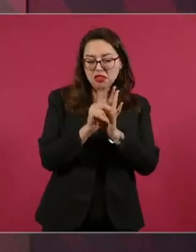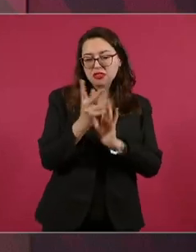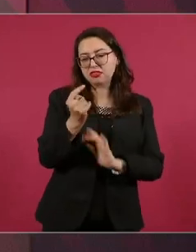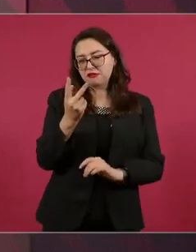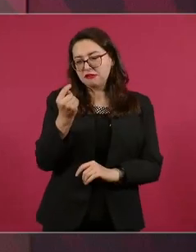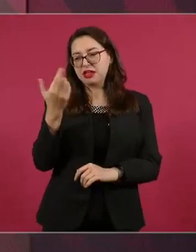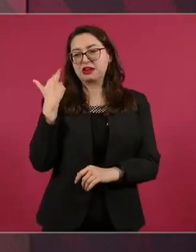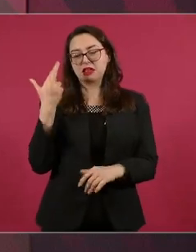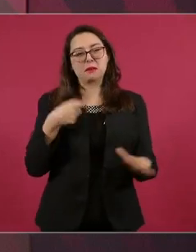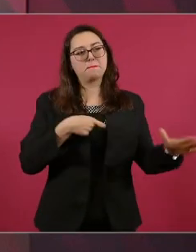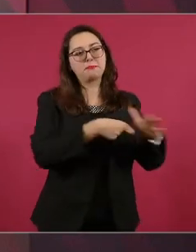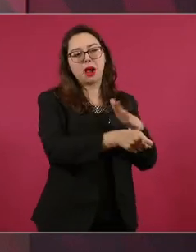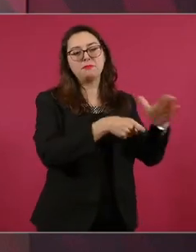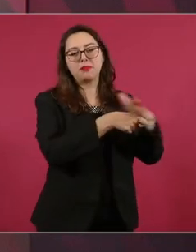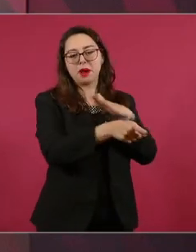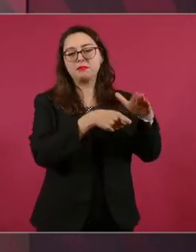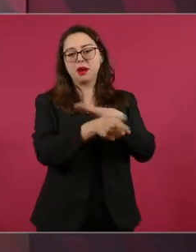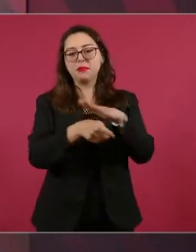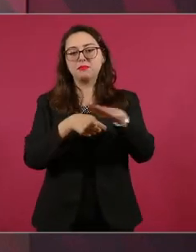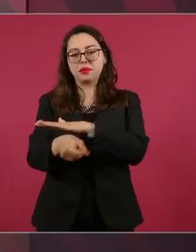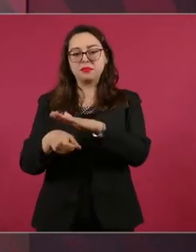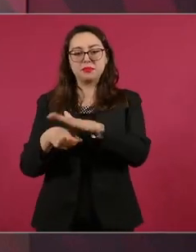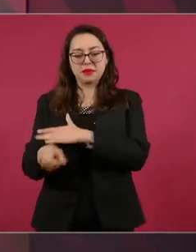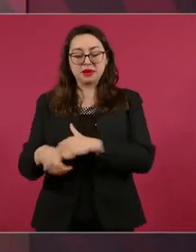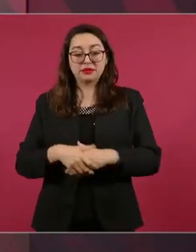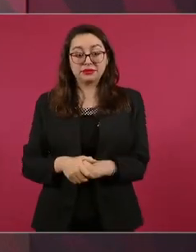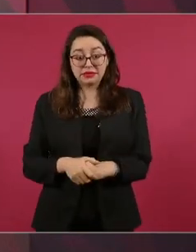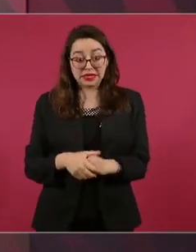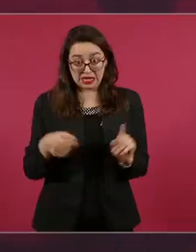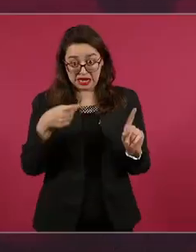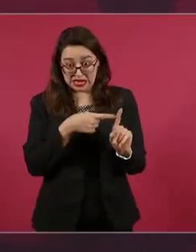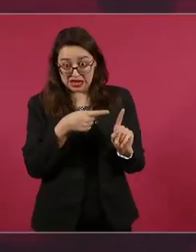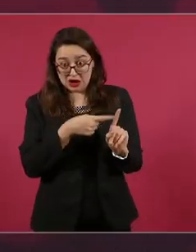Pero no solo eso, Lozoya declara